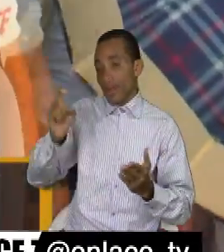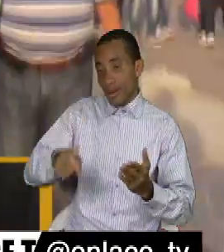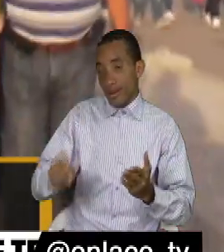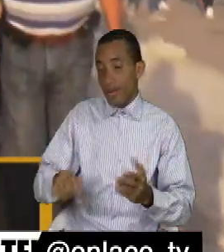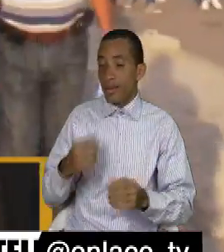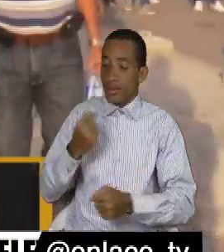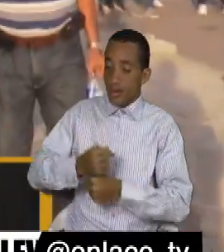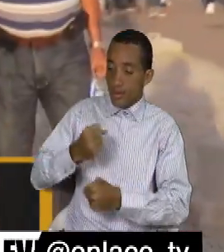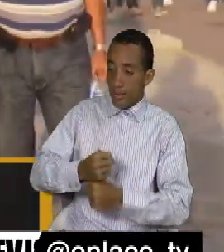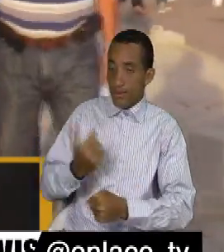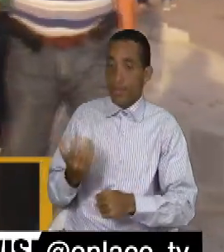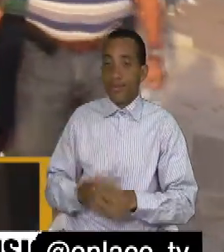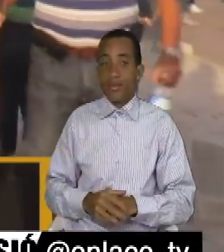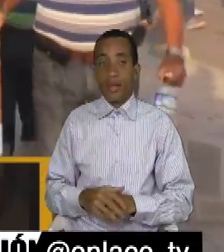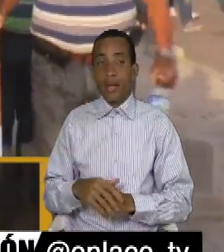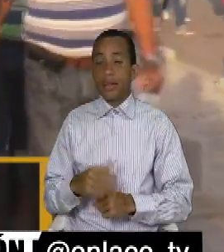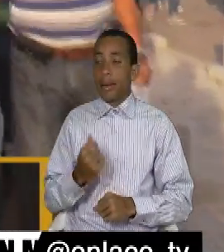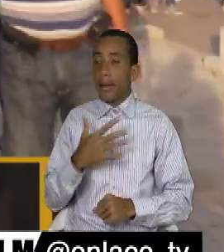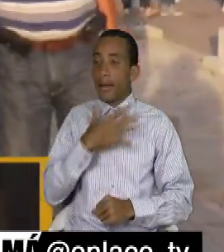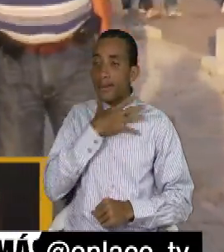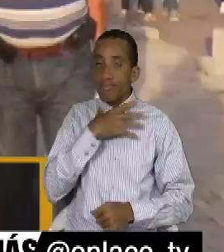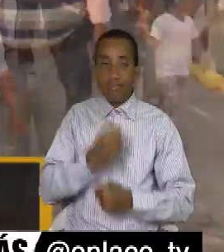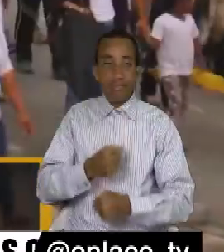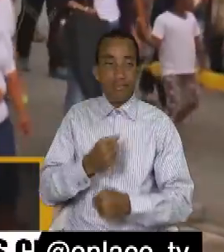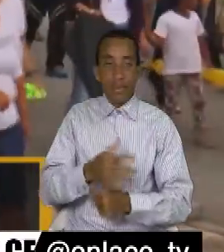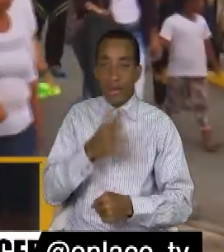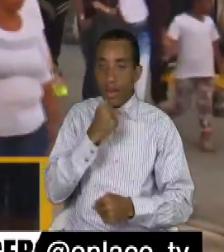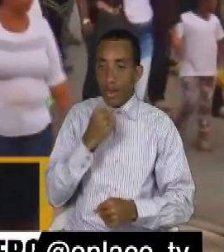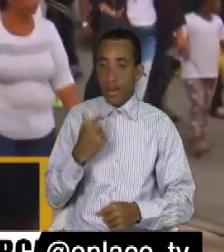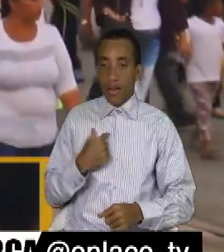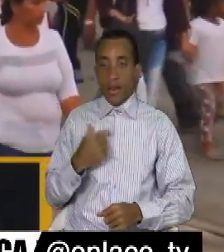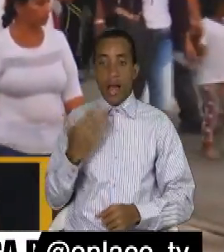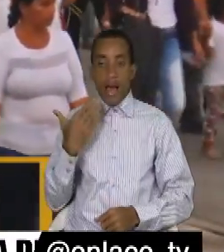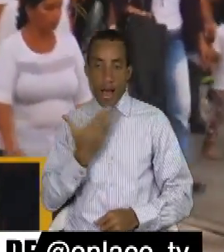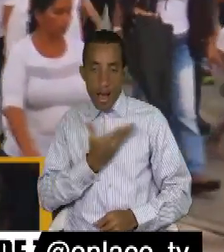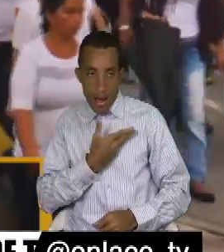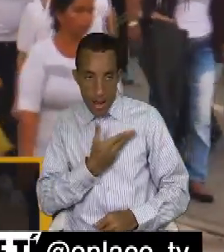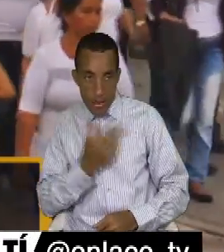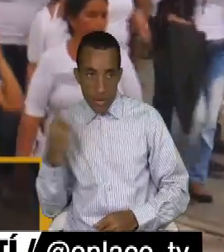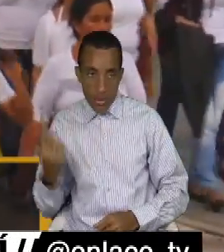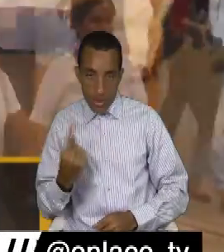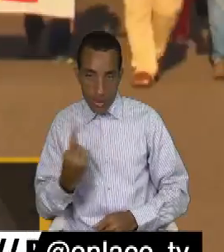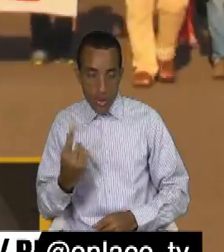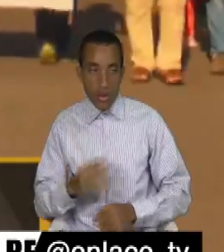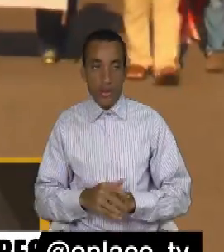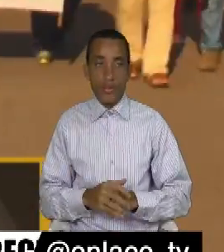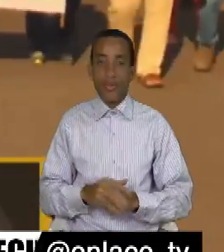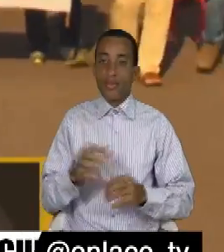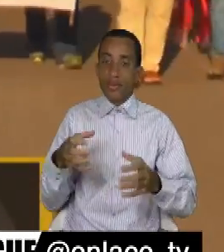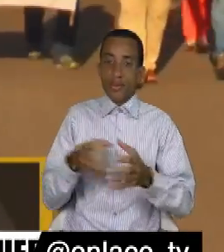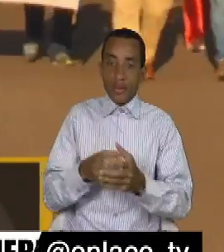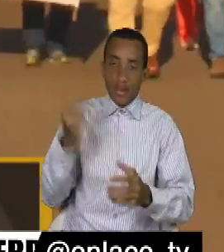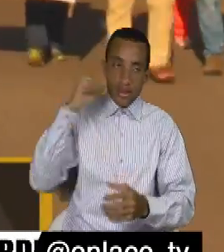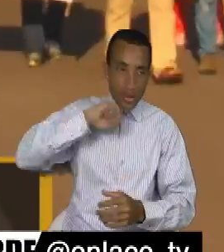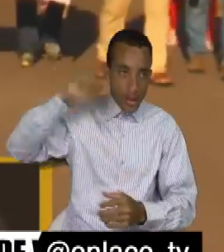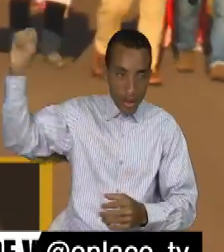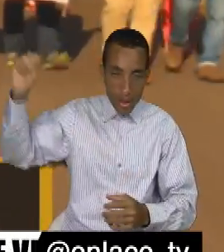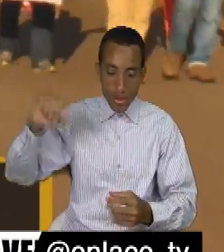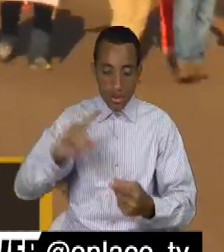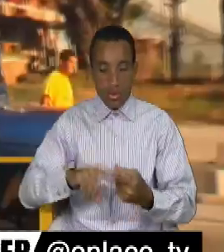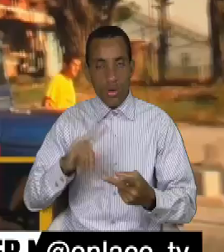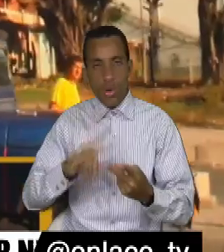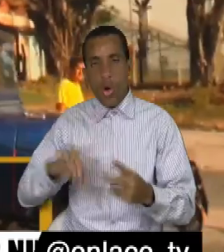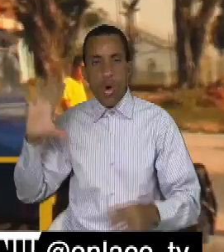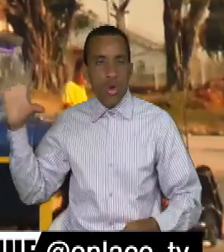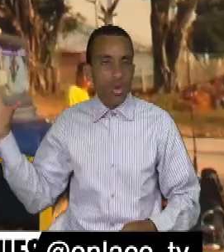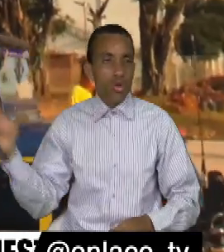empleo. Desempleados, madres cabeza de hogar, organizaciones sociales, sindicatos, todos querían encabezar la caminata que